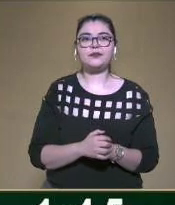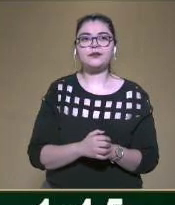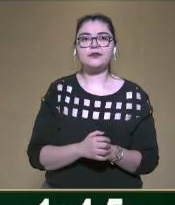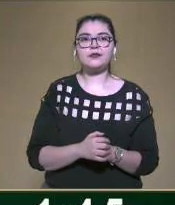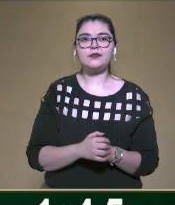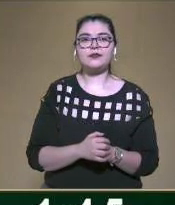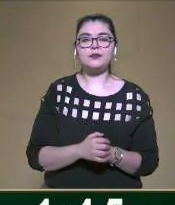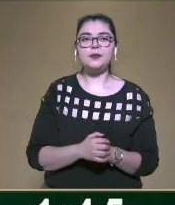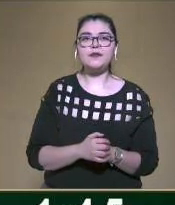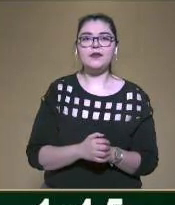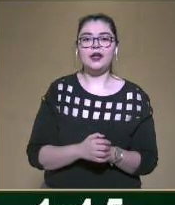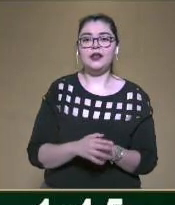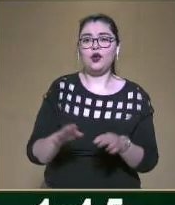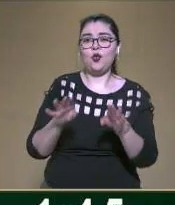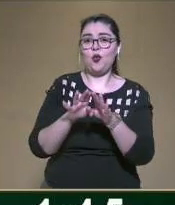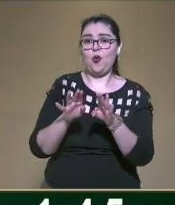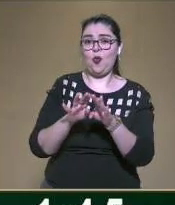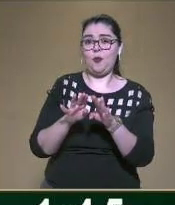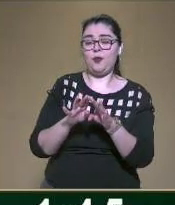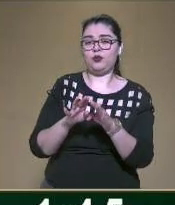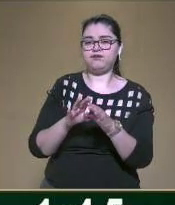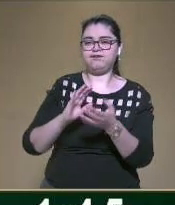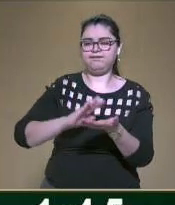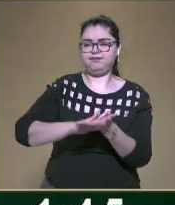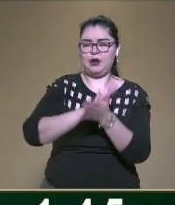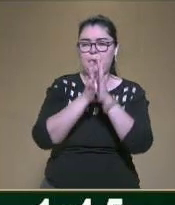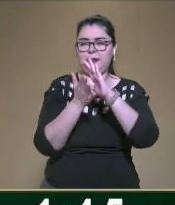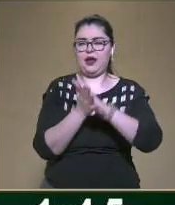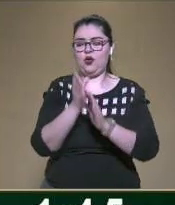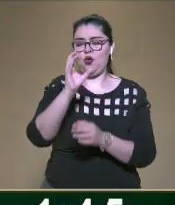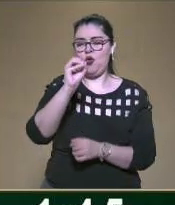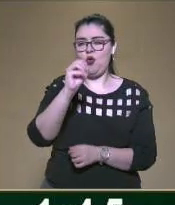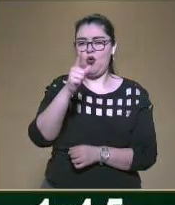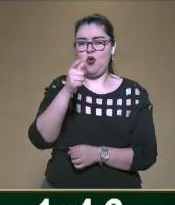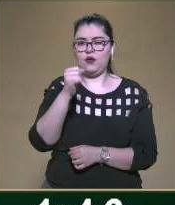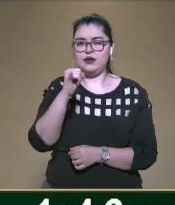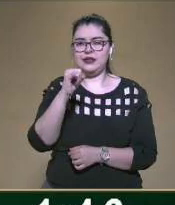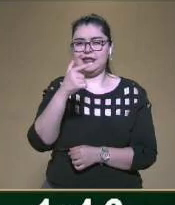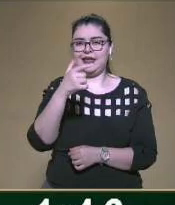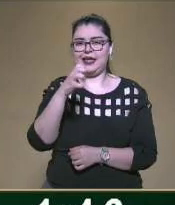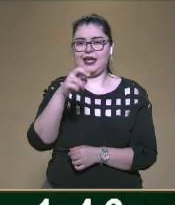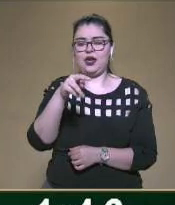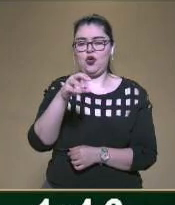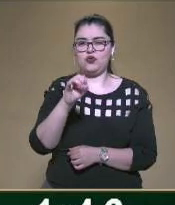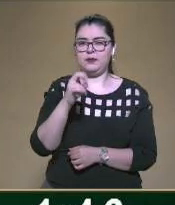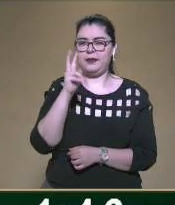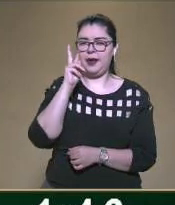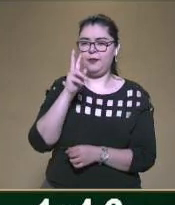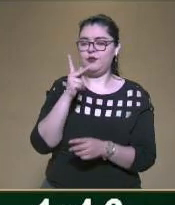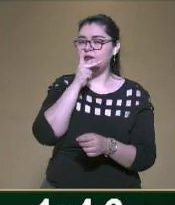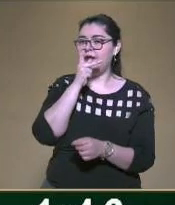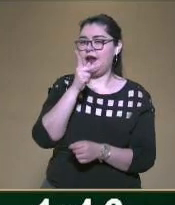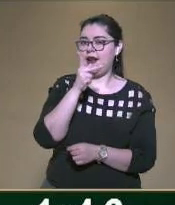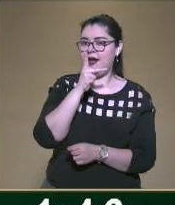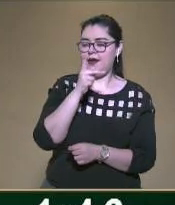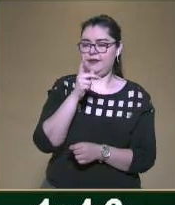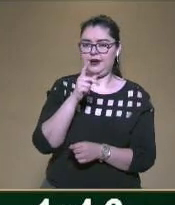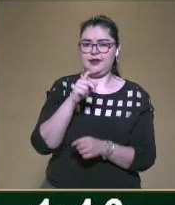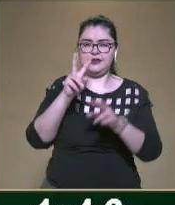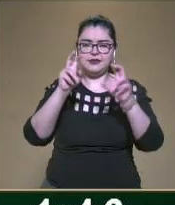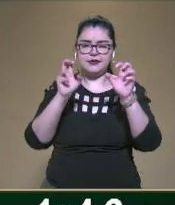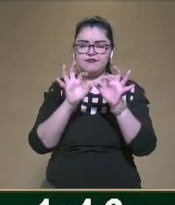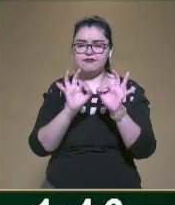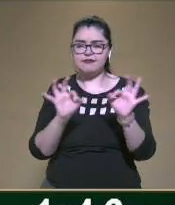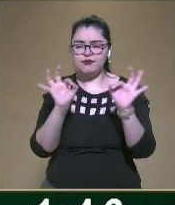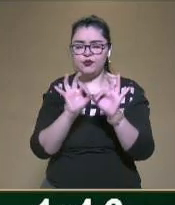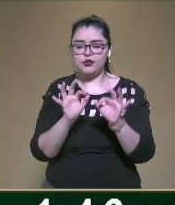para nutrirse y producir oxígeno. Ahí está la palabra clave, autótrofas, y viene otra después. Así es. Muy